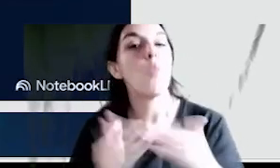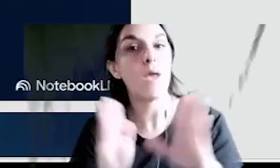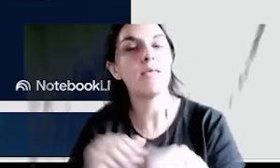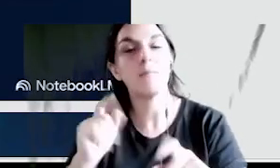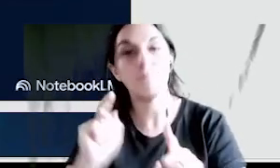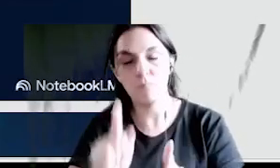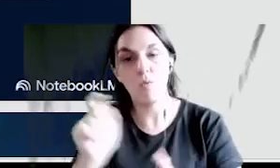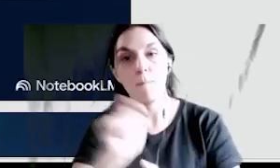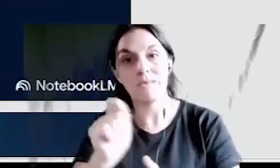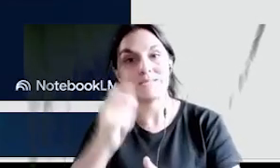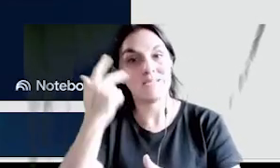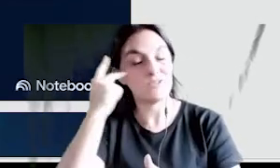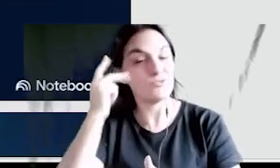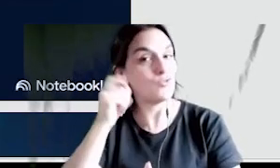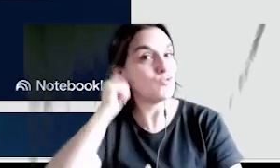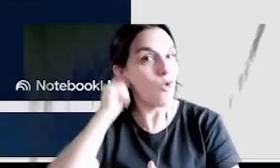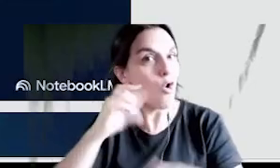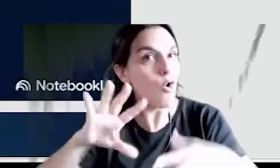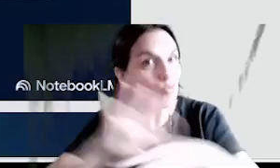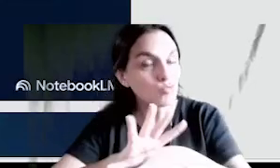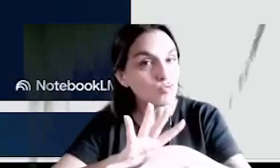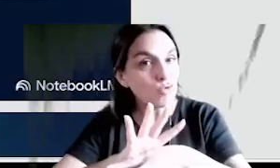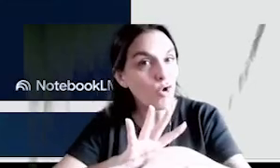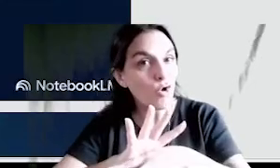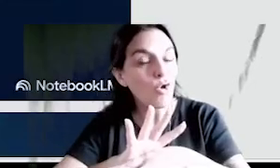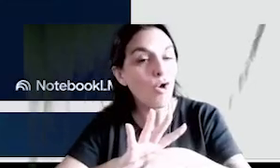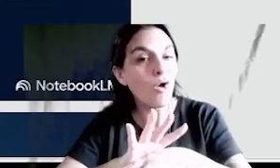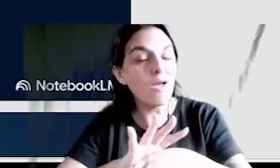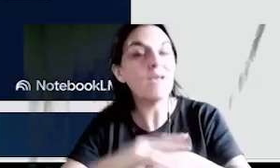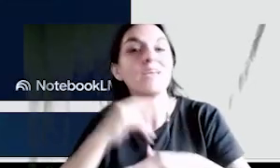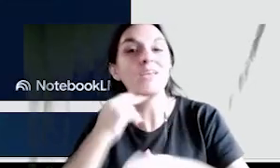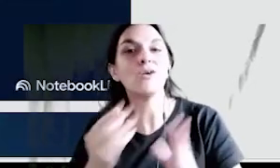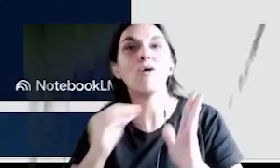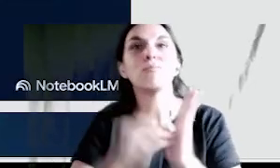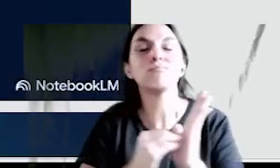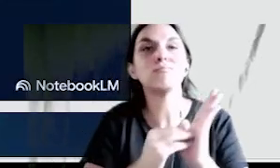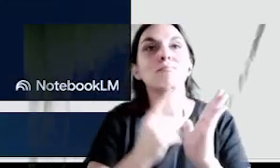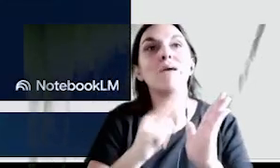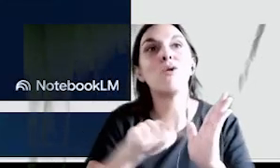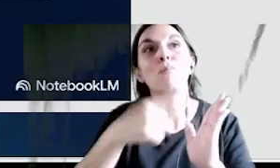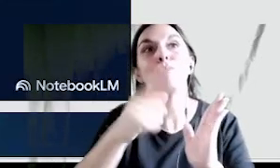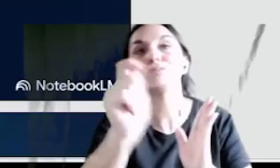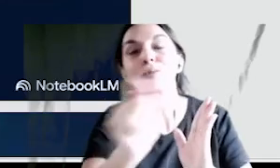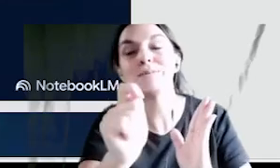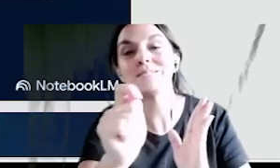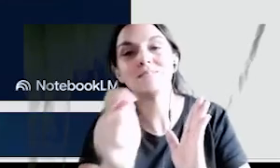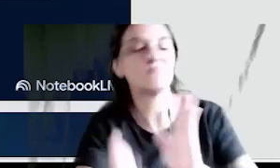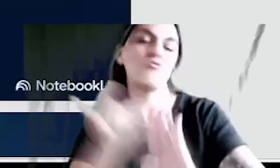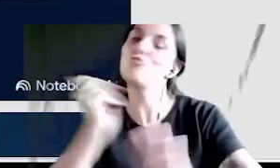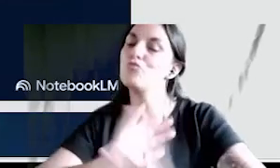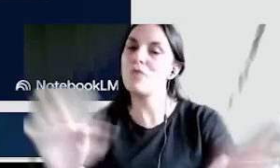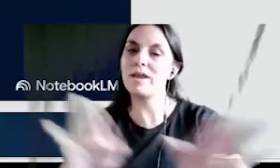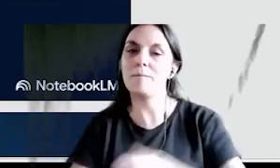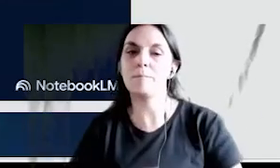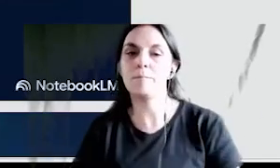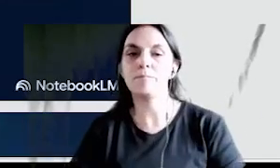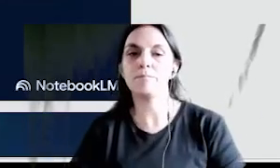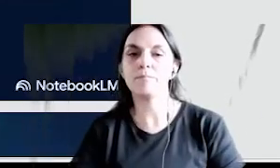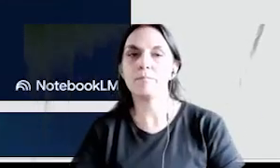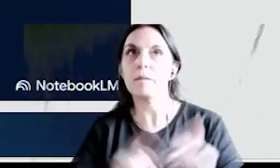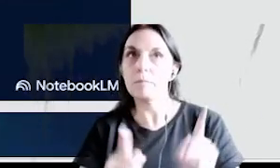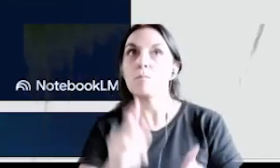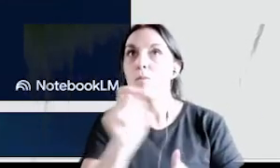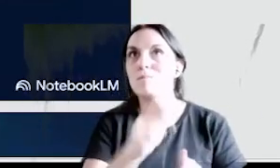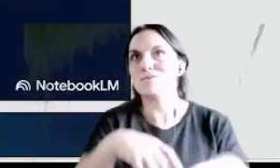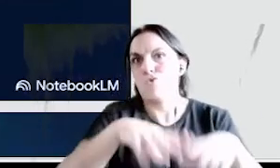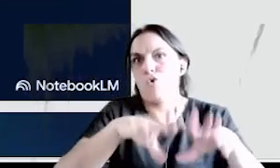18, ese mes el hijo está incluido, pero el mes siguiente ya queda fuera de la posibilidad de ser carga de familia. Ese mes se toma completo. Si